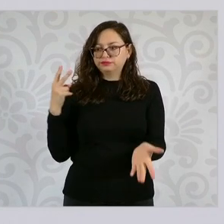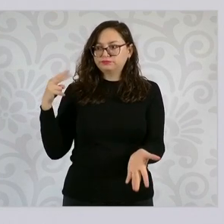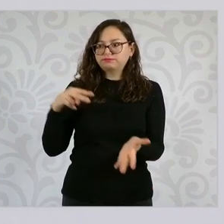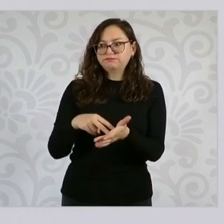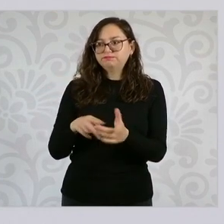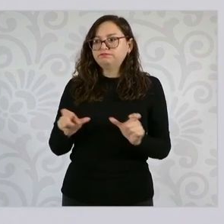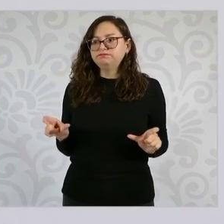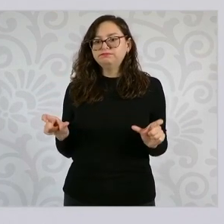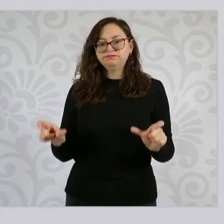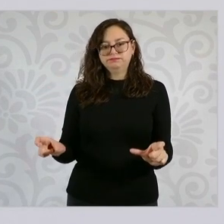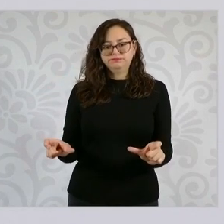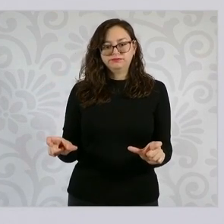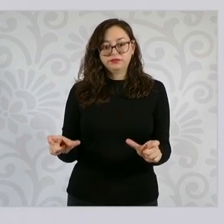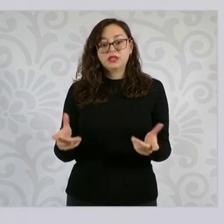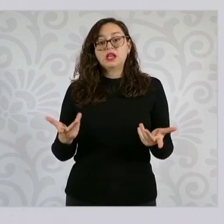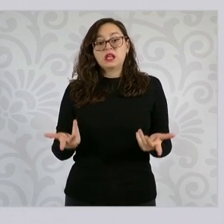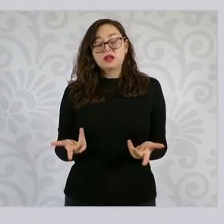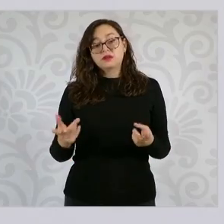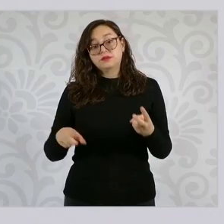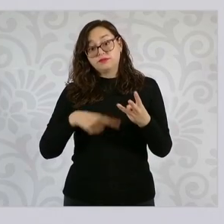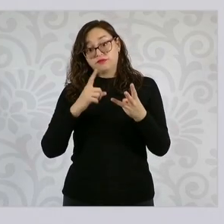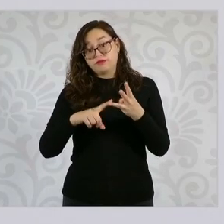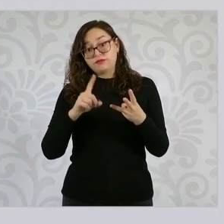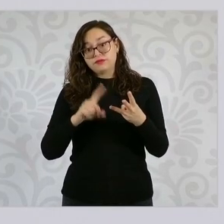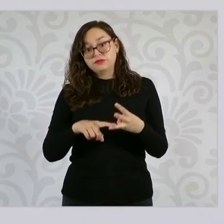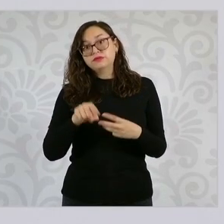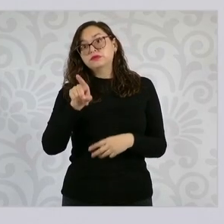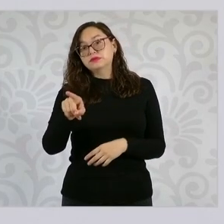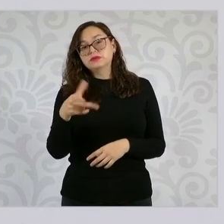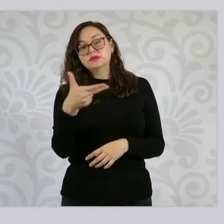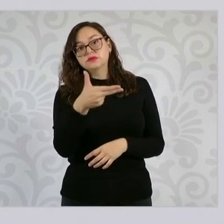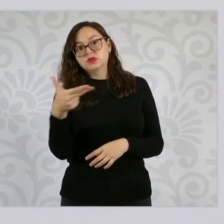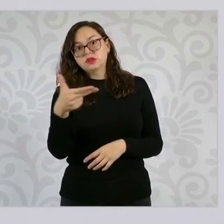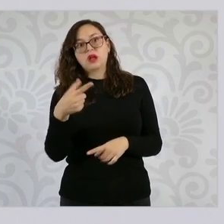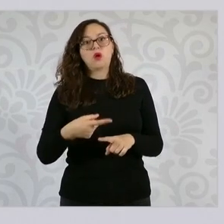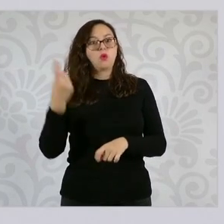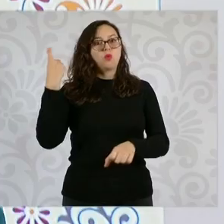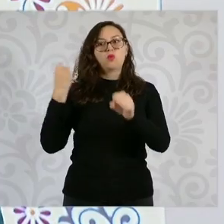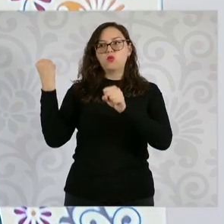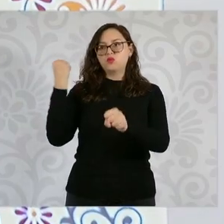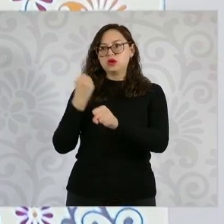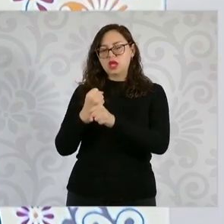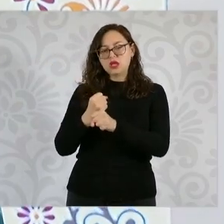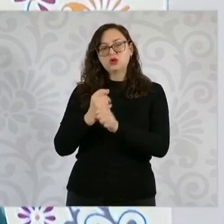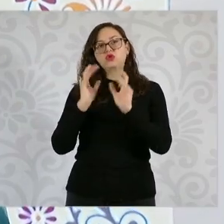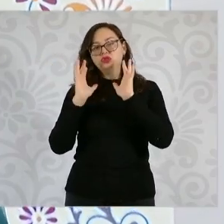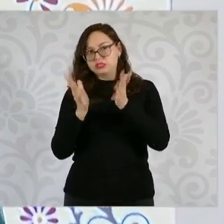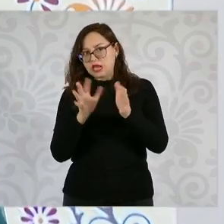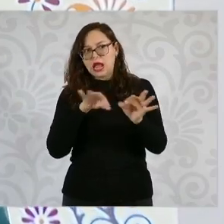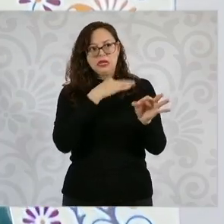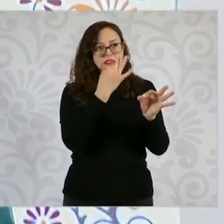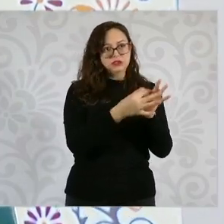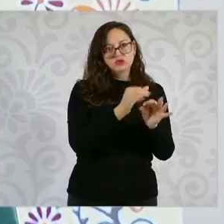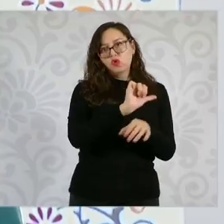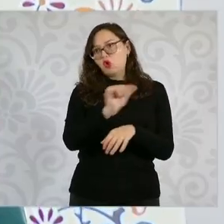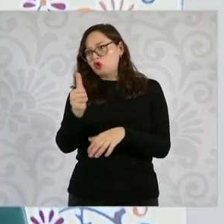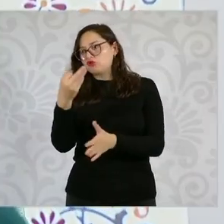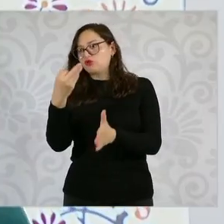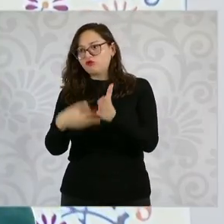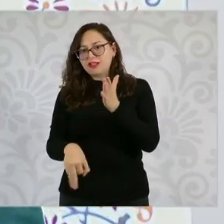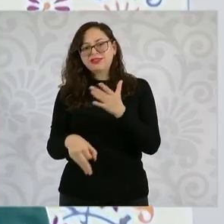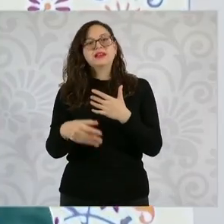otro lado, un análisis de cuáles son los hoteles que desde el OTIS ya están arreglándose, cuáles son los que no,